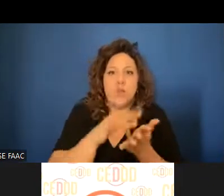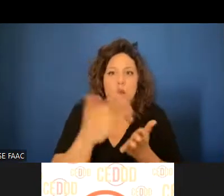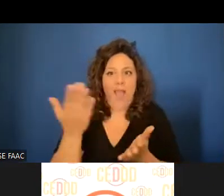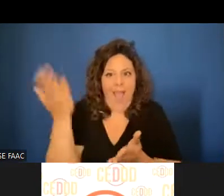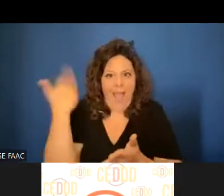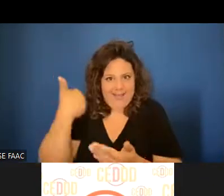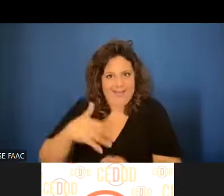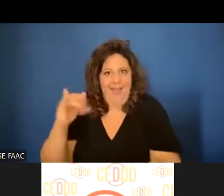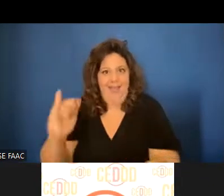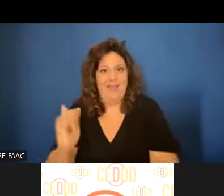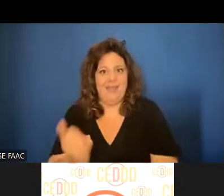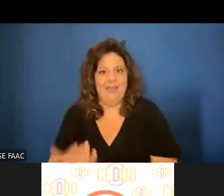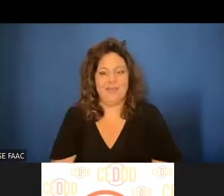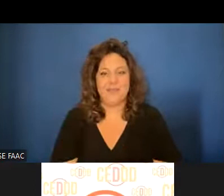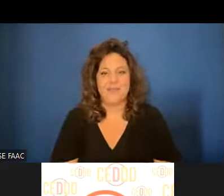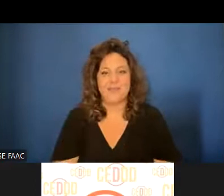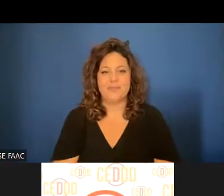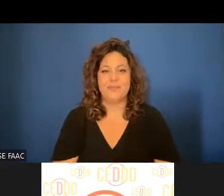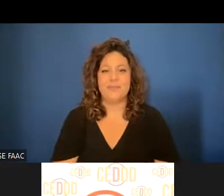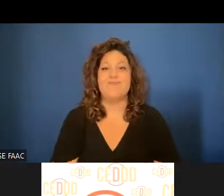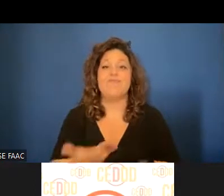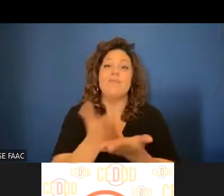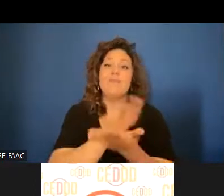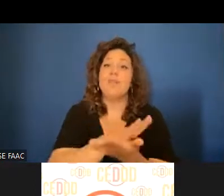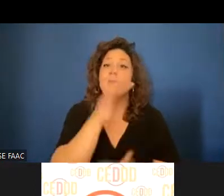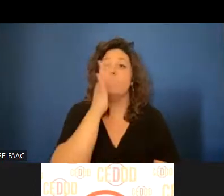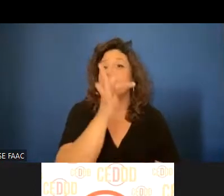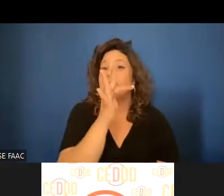hacía a mi compañero con el tema de las sanciones.